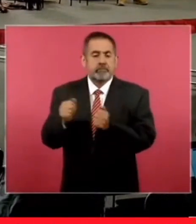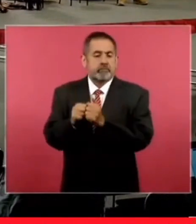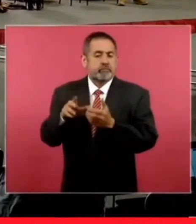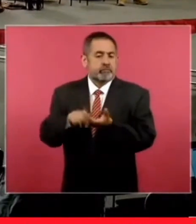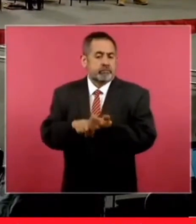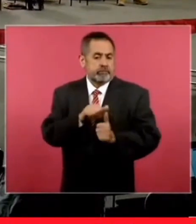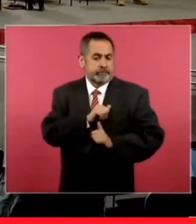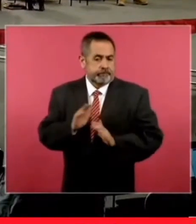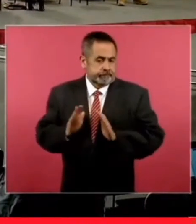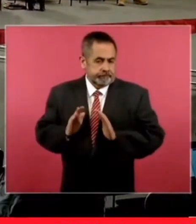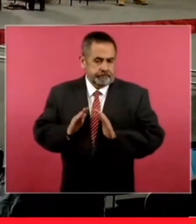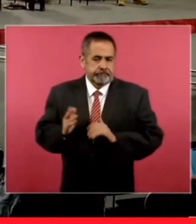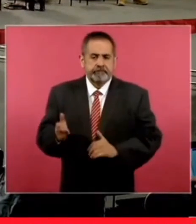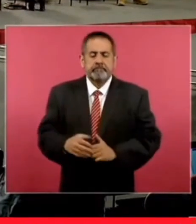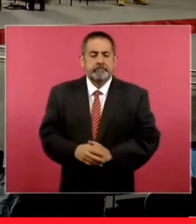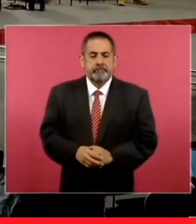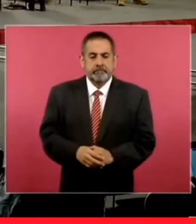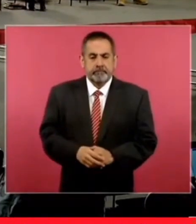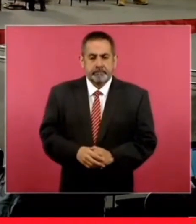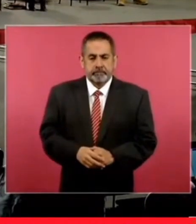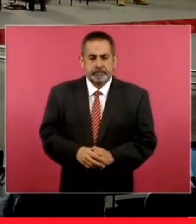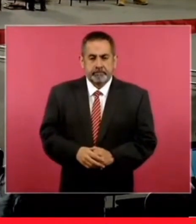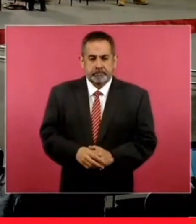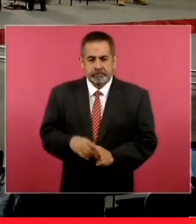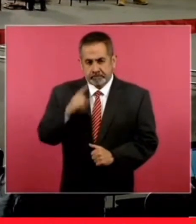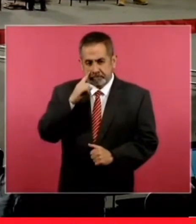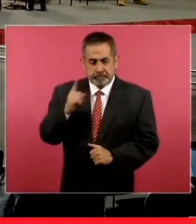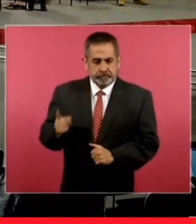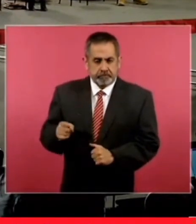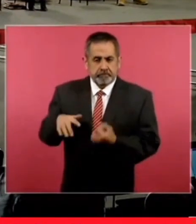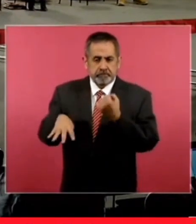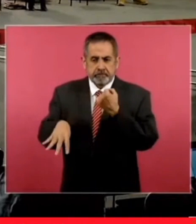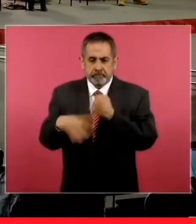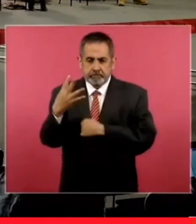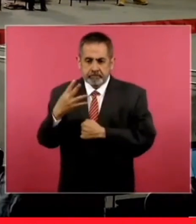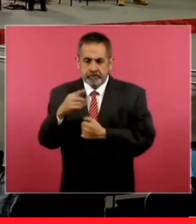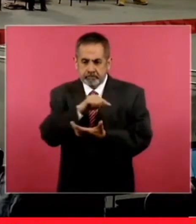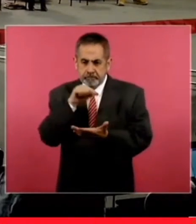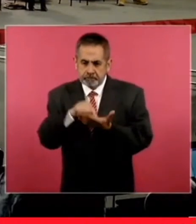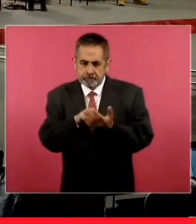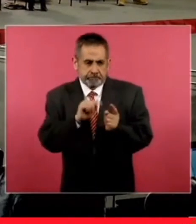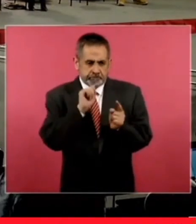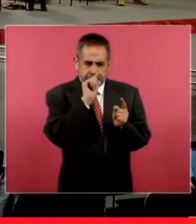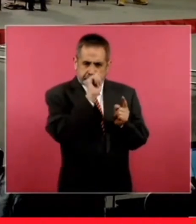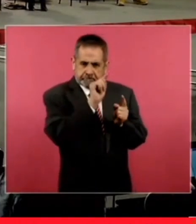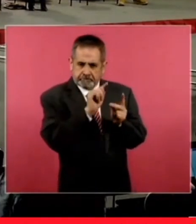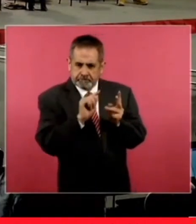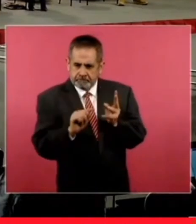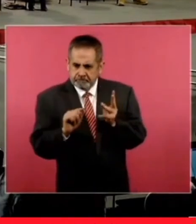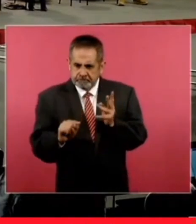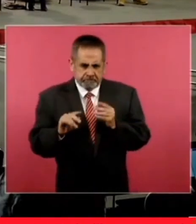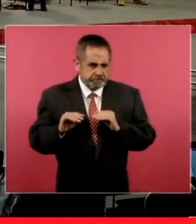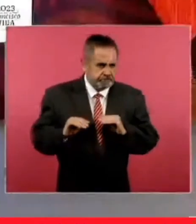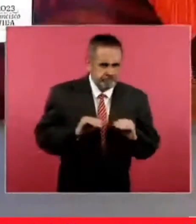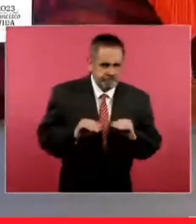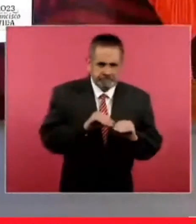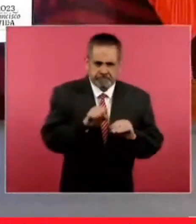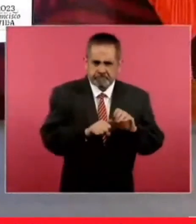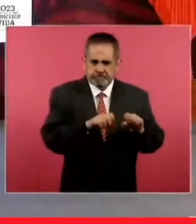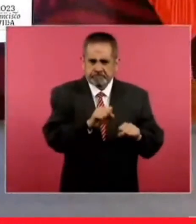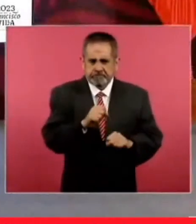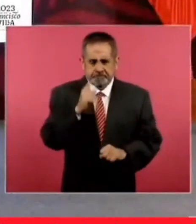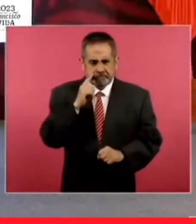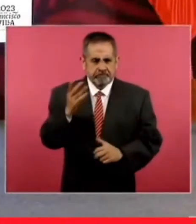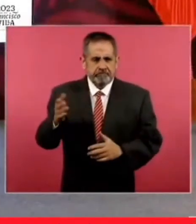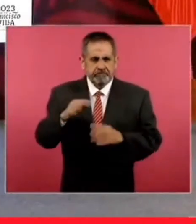armadas adelante por favor aquí están catorce misiones que han cumplido en la estrategia nacional de seguridad pública en